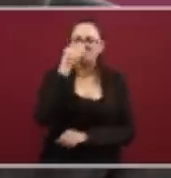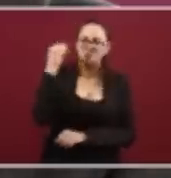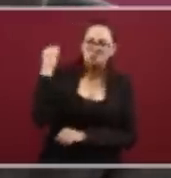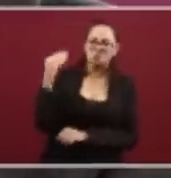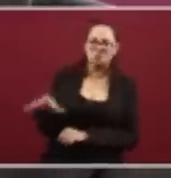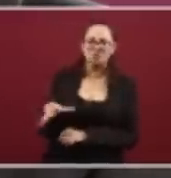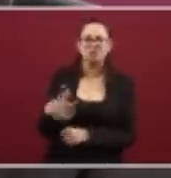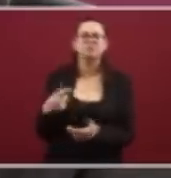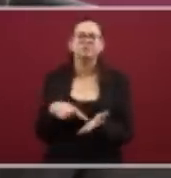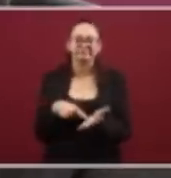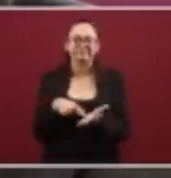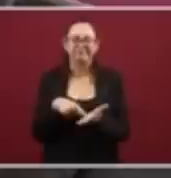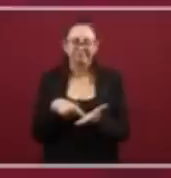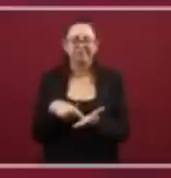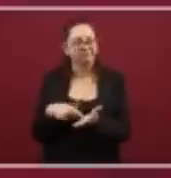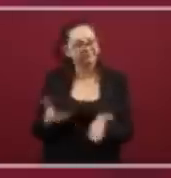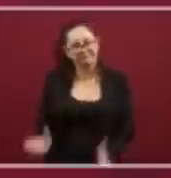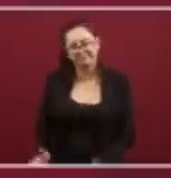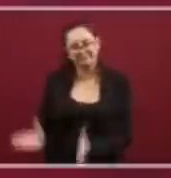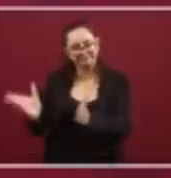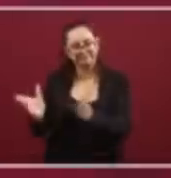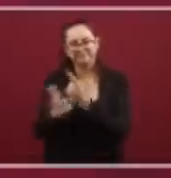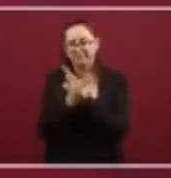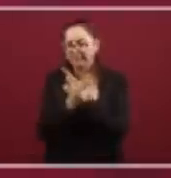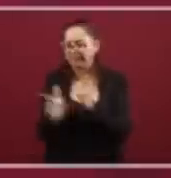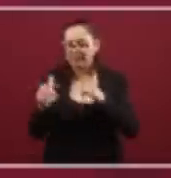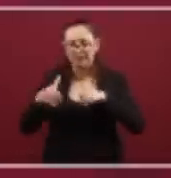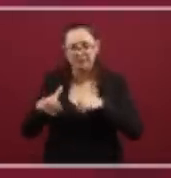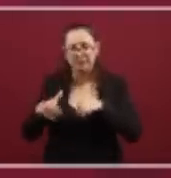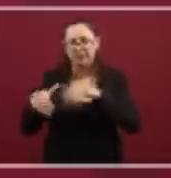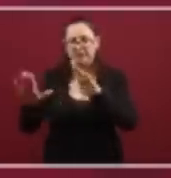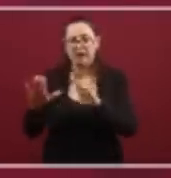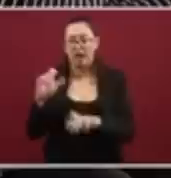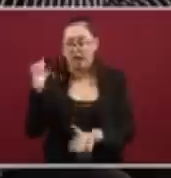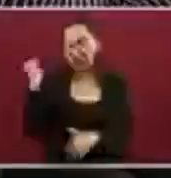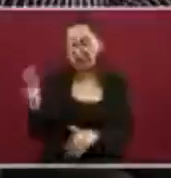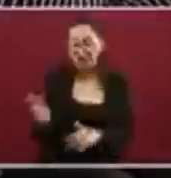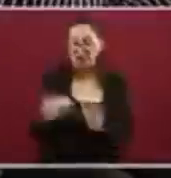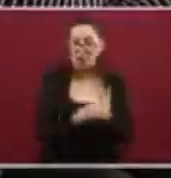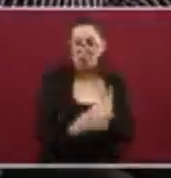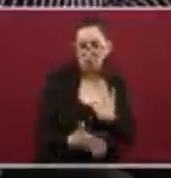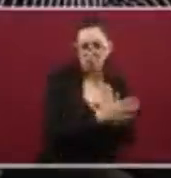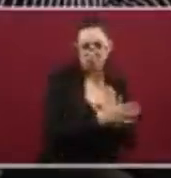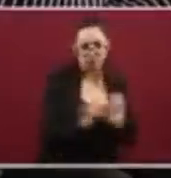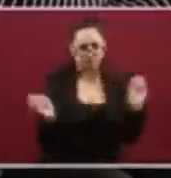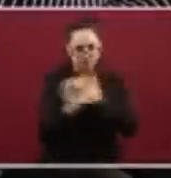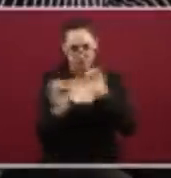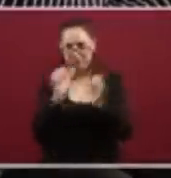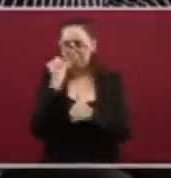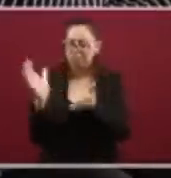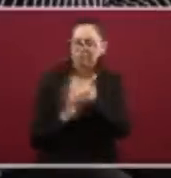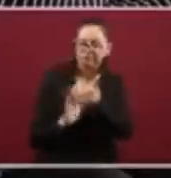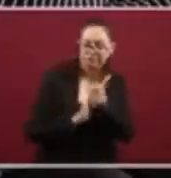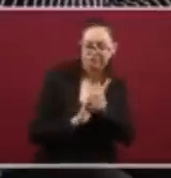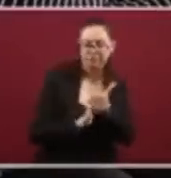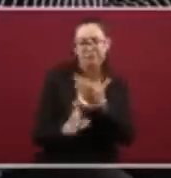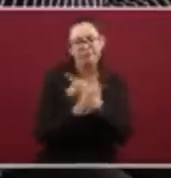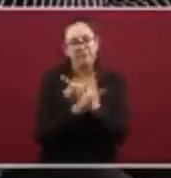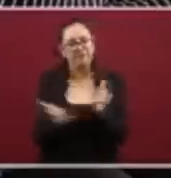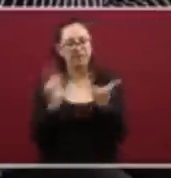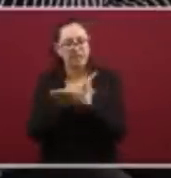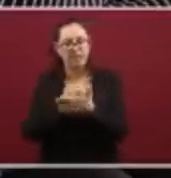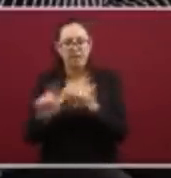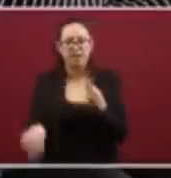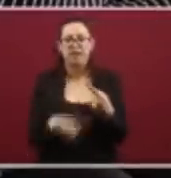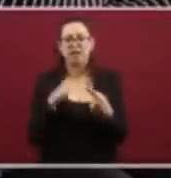obtuvieron su libertad e incondicional de un carro ellos son los compañeros fermín